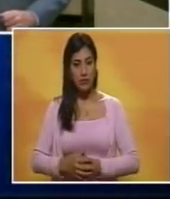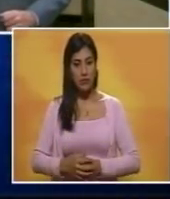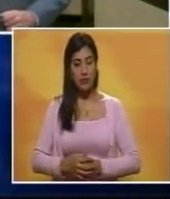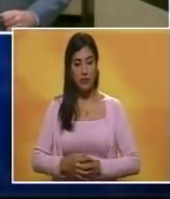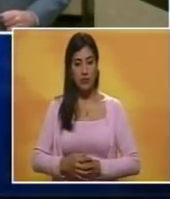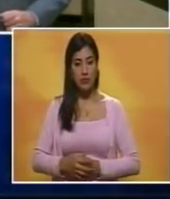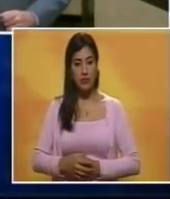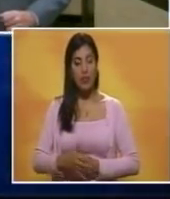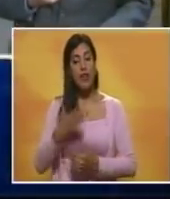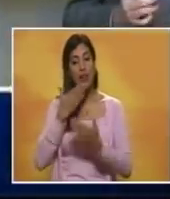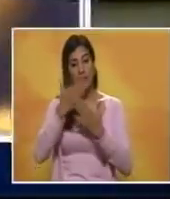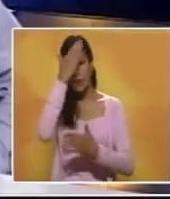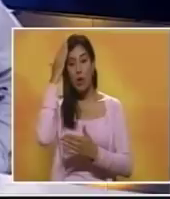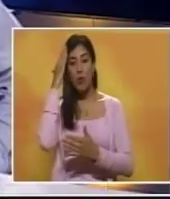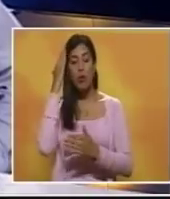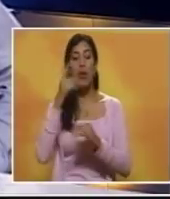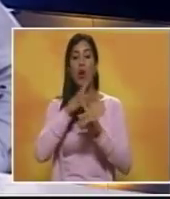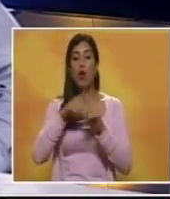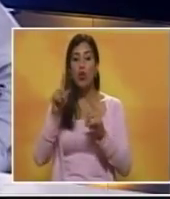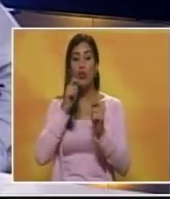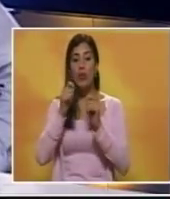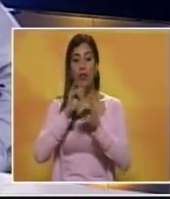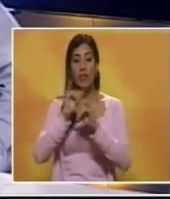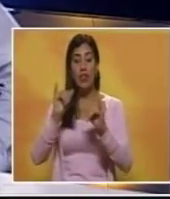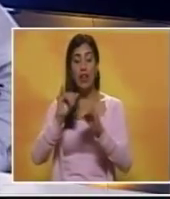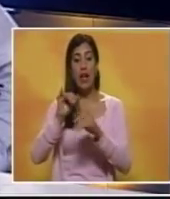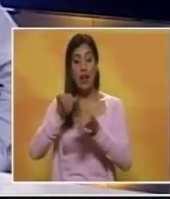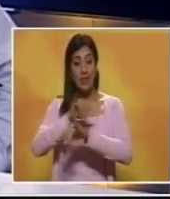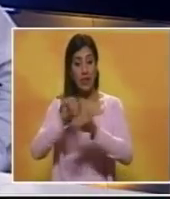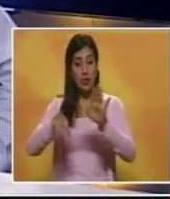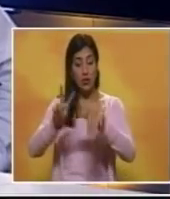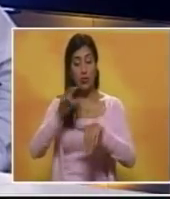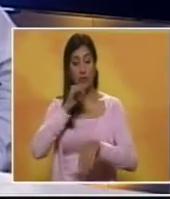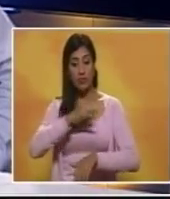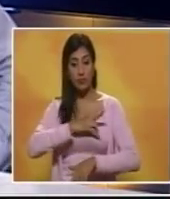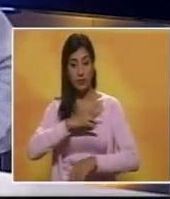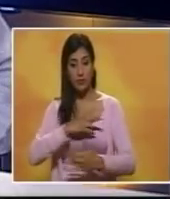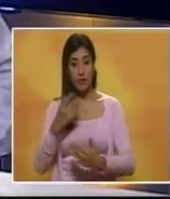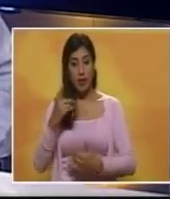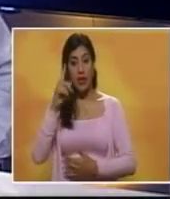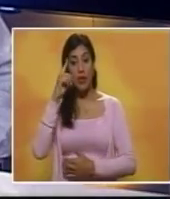Venevisión. Manuel, muchísimas gracias por tu reporte. Amigos, hasta aquí la presente